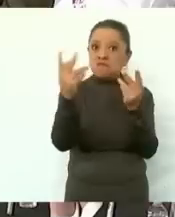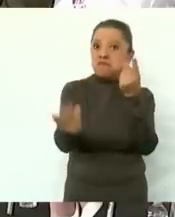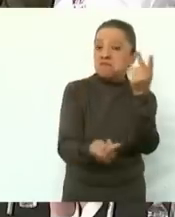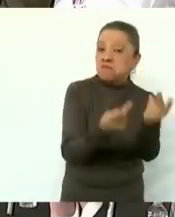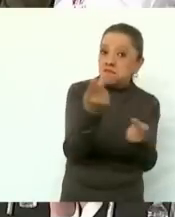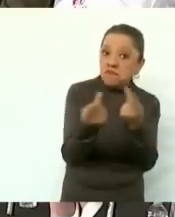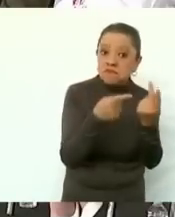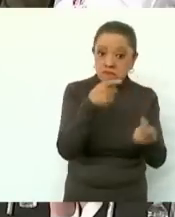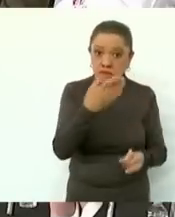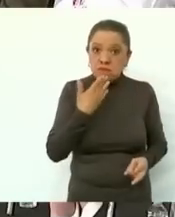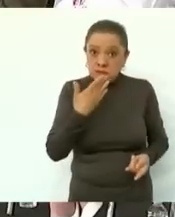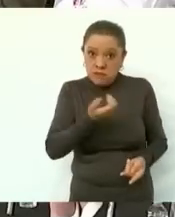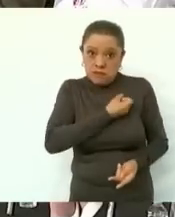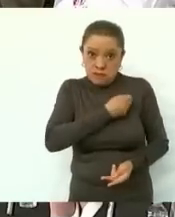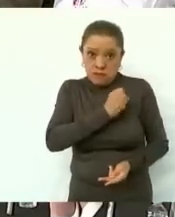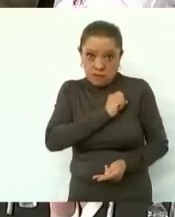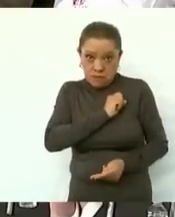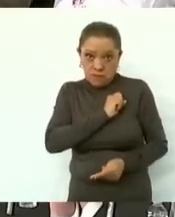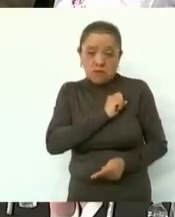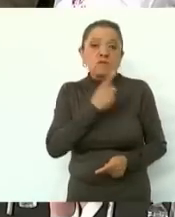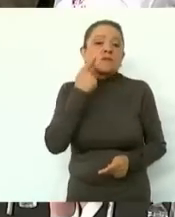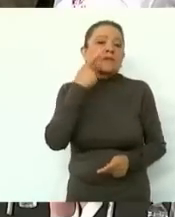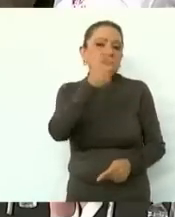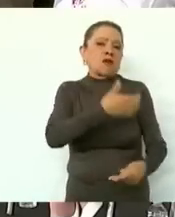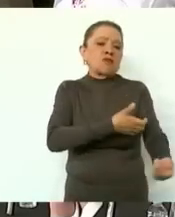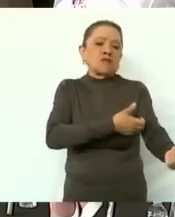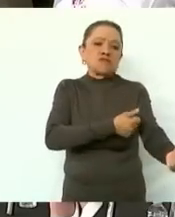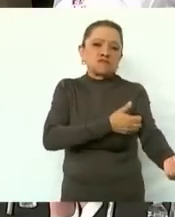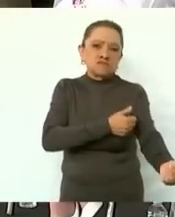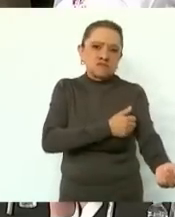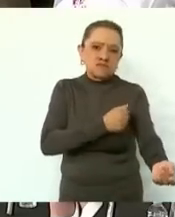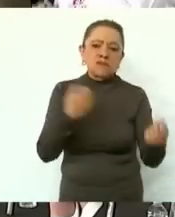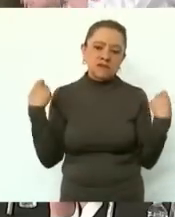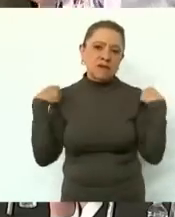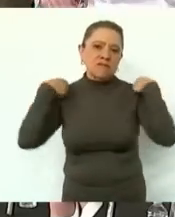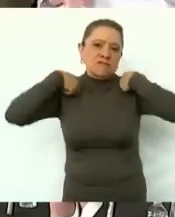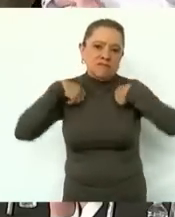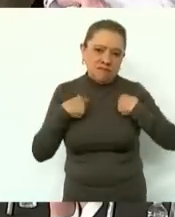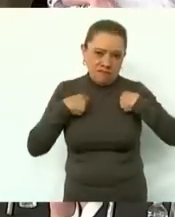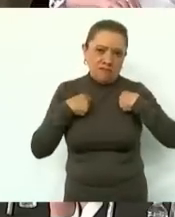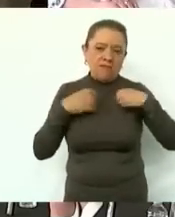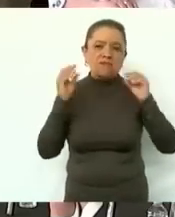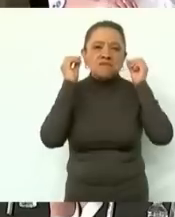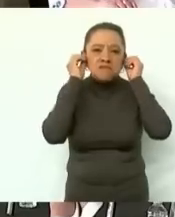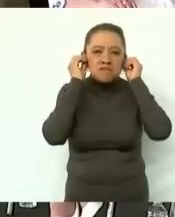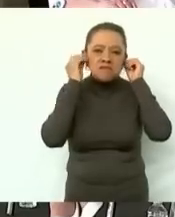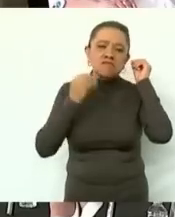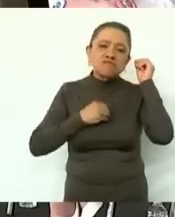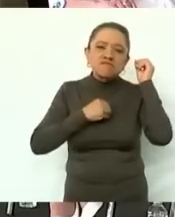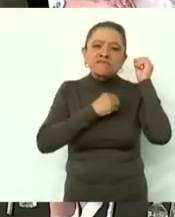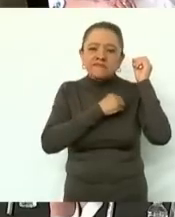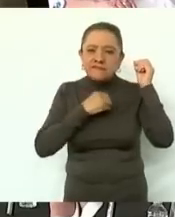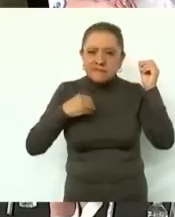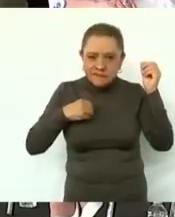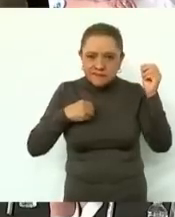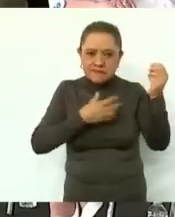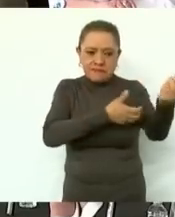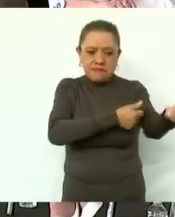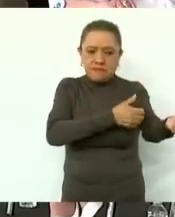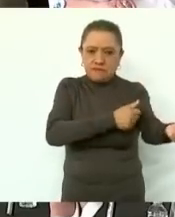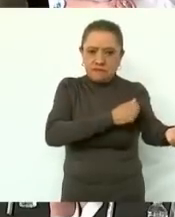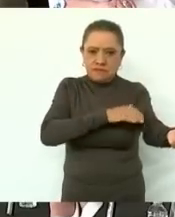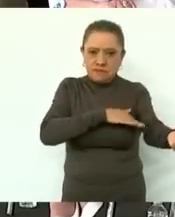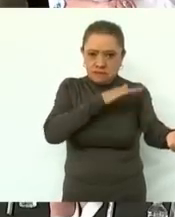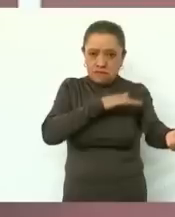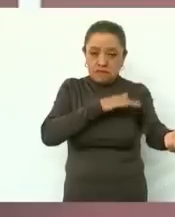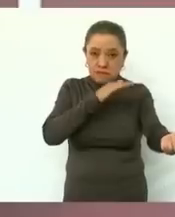y les van a tomar sus signos vitales. Van a llevar una mochila que tiene su estetoscopio para tomarles la presión,